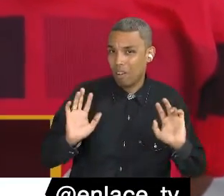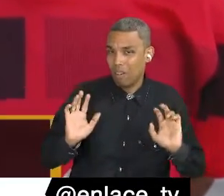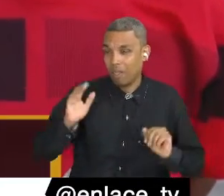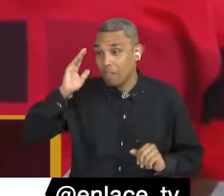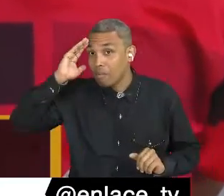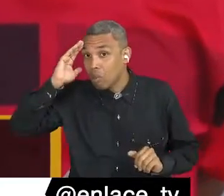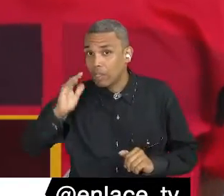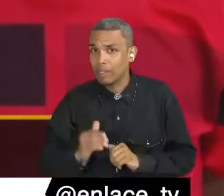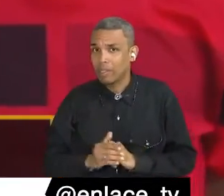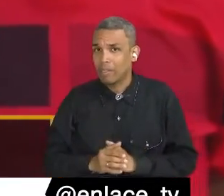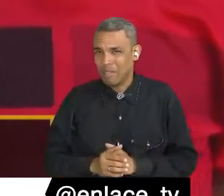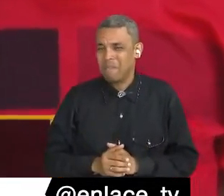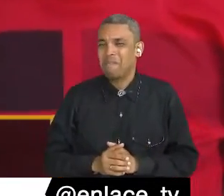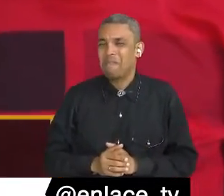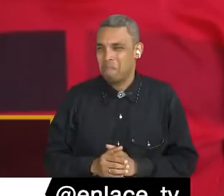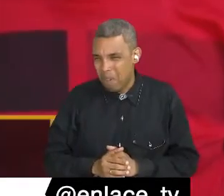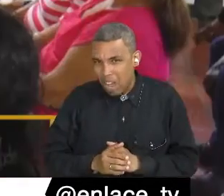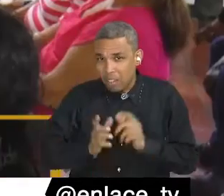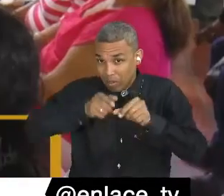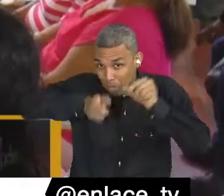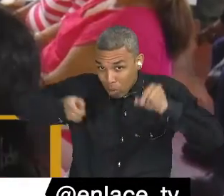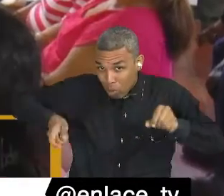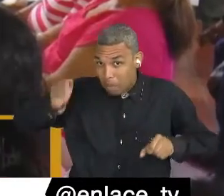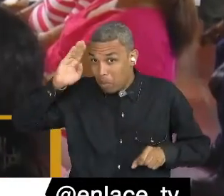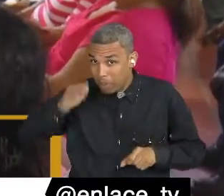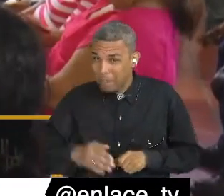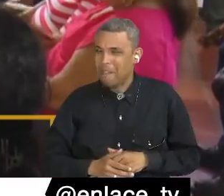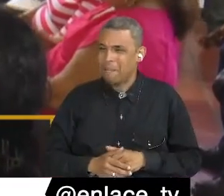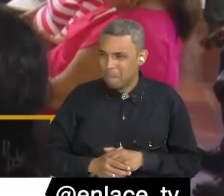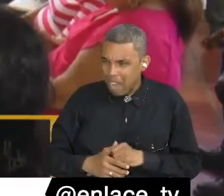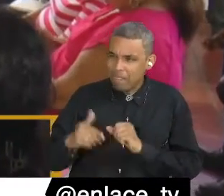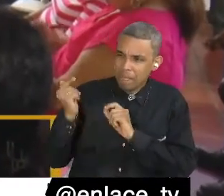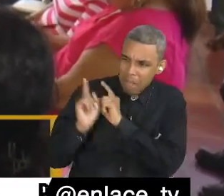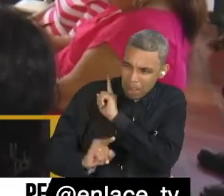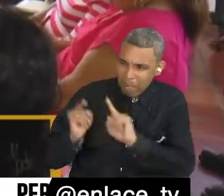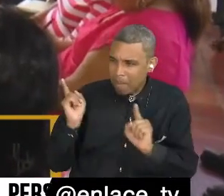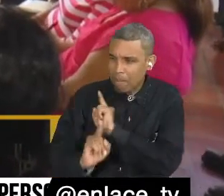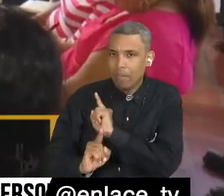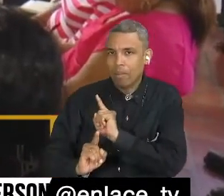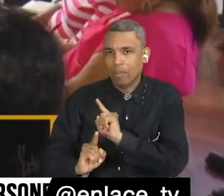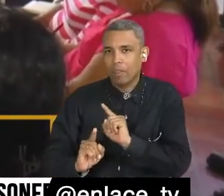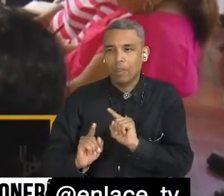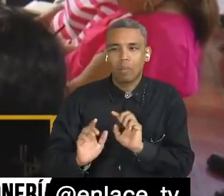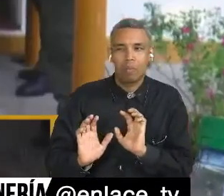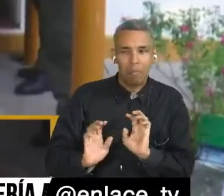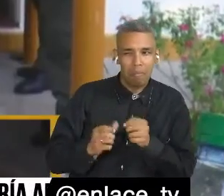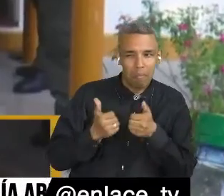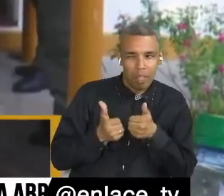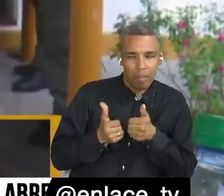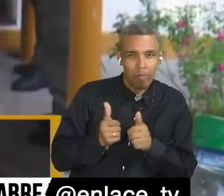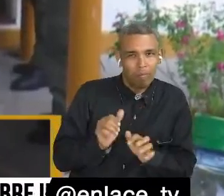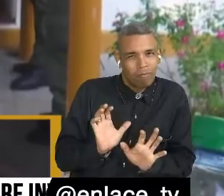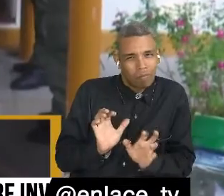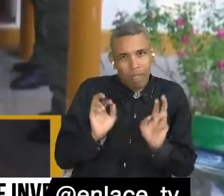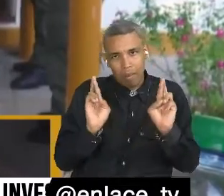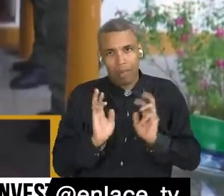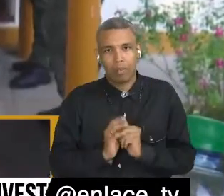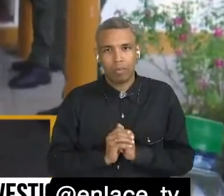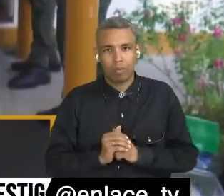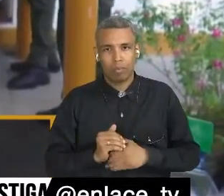le hayan agregado más agente de policía. Esperemos unos días a ver qué pasa. Nosotros a veces la ponemos en duda porque